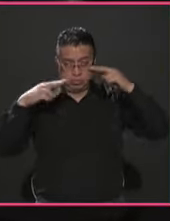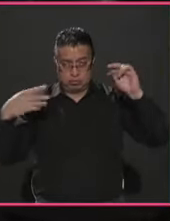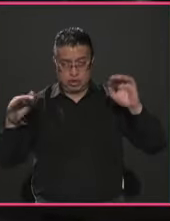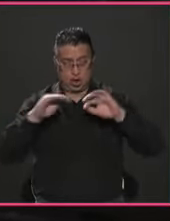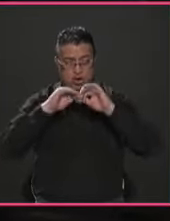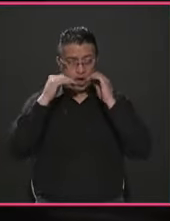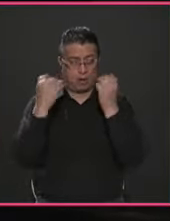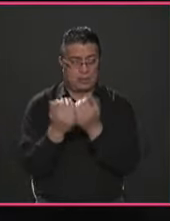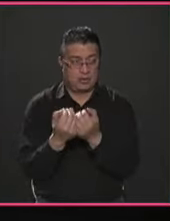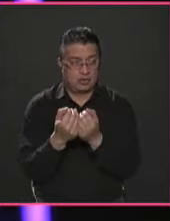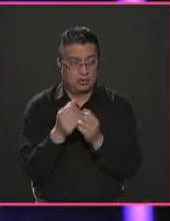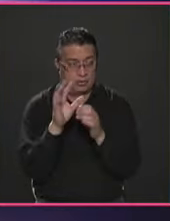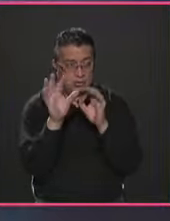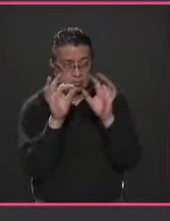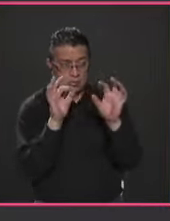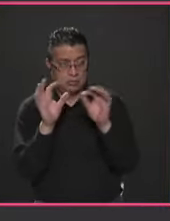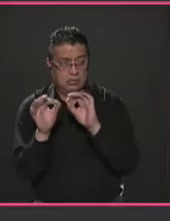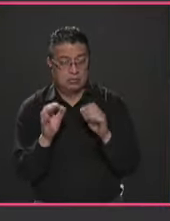completos